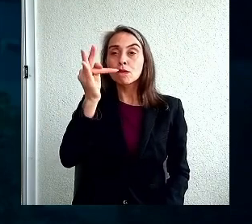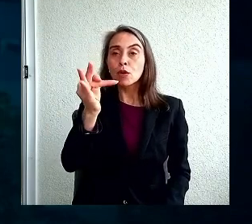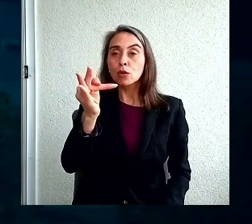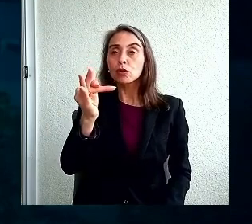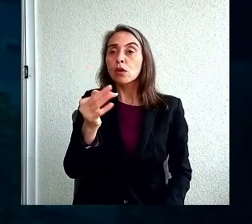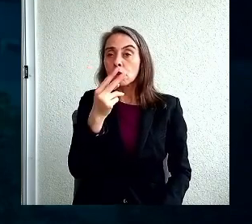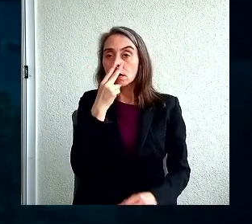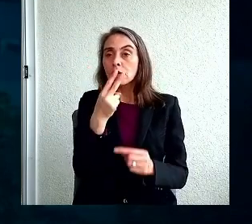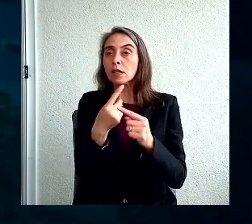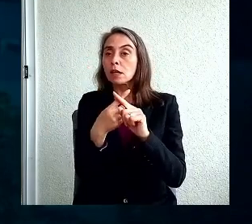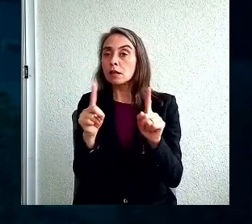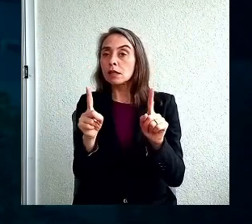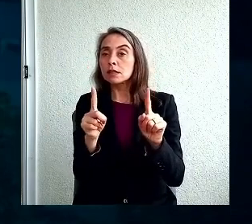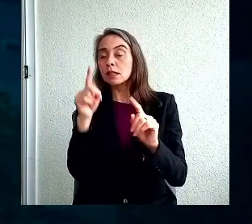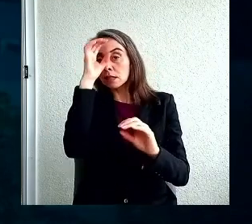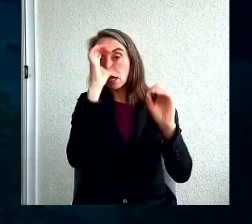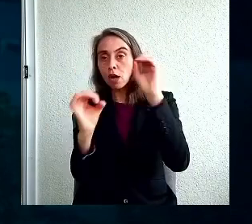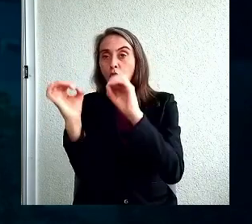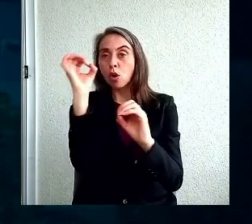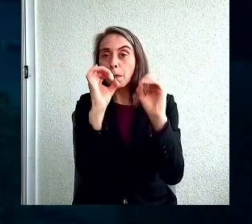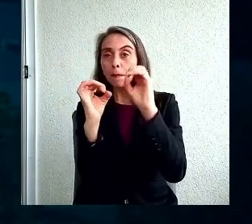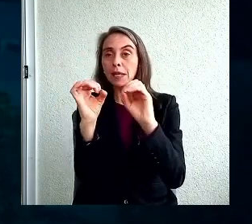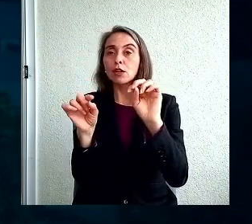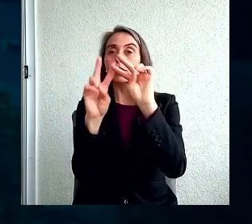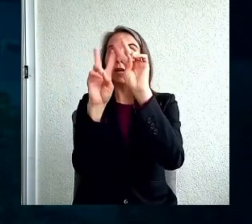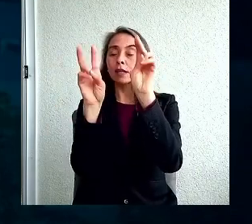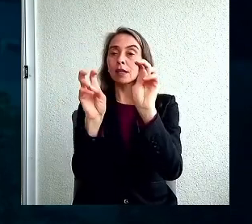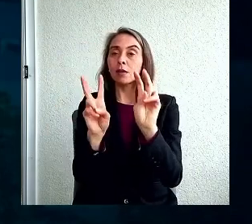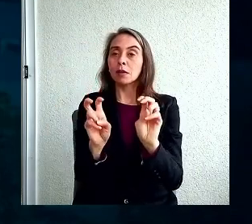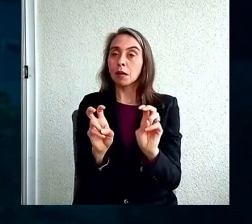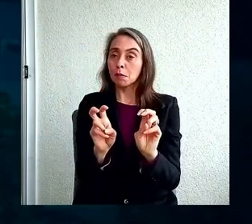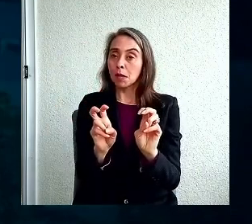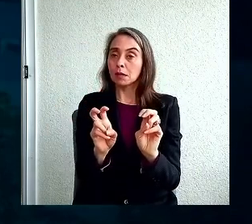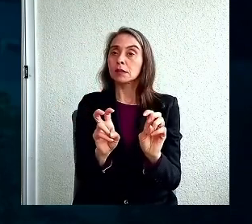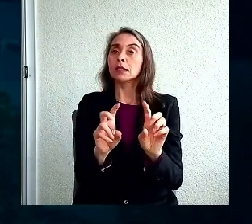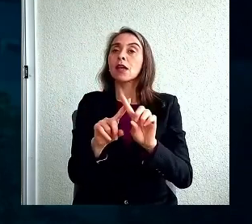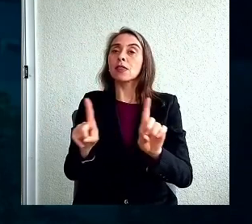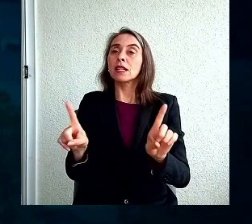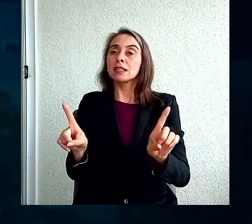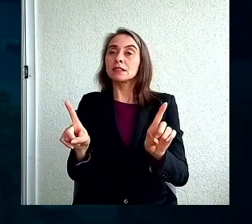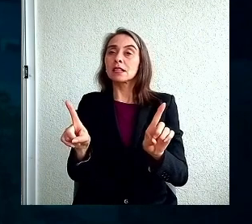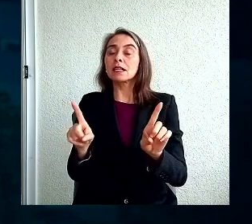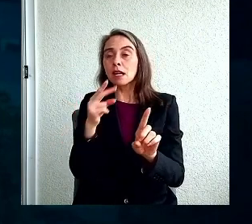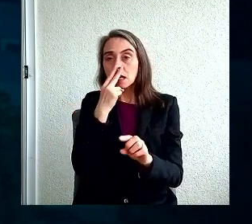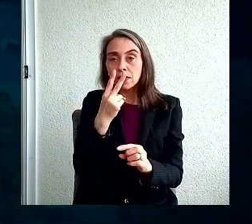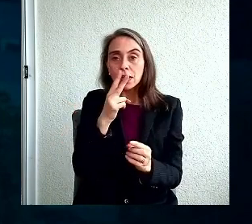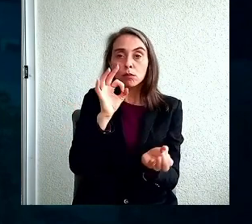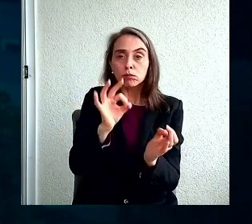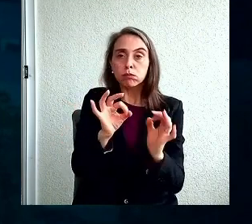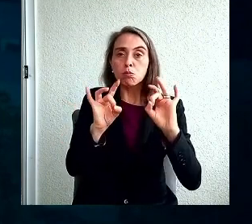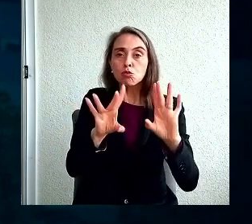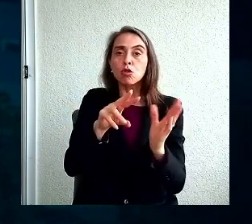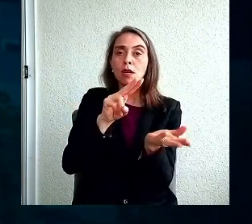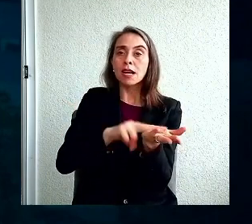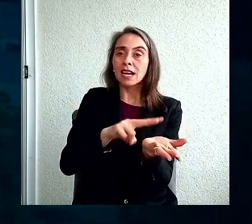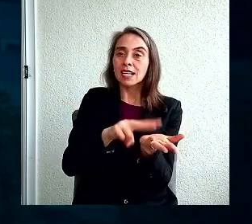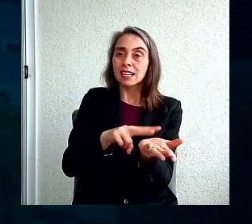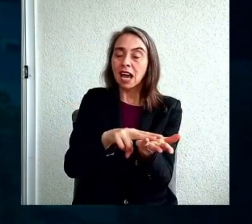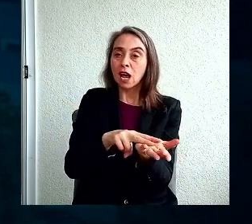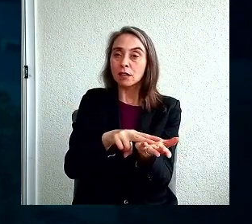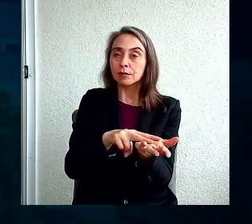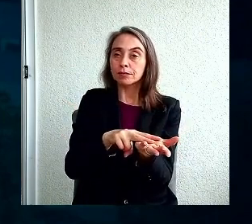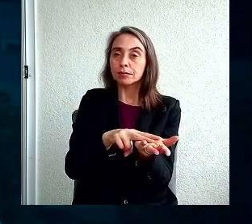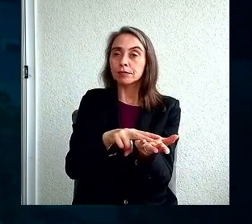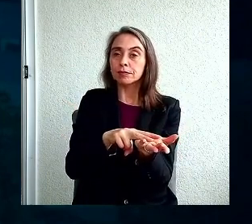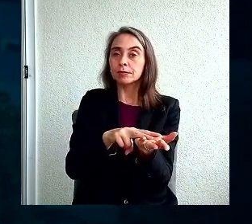estos temas, y diferenciarla de lo que son los hechos reales, y lo que en realidad consiste este fenómeno es que la ciencia se vuelve